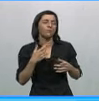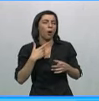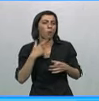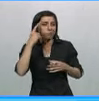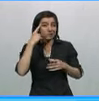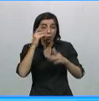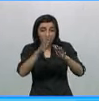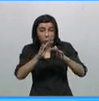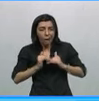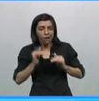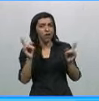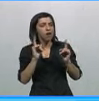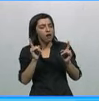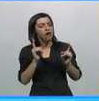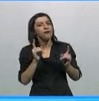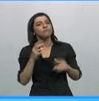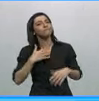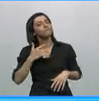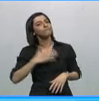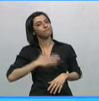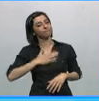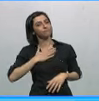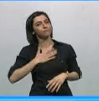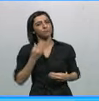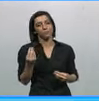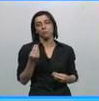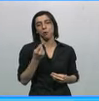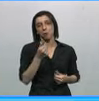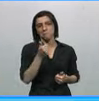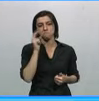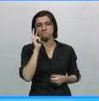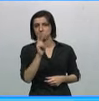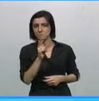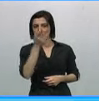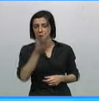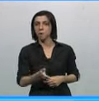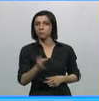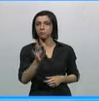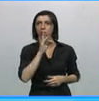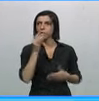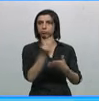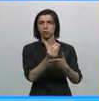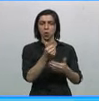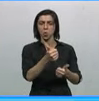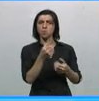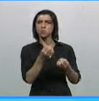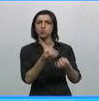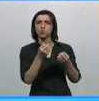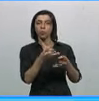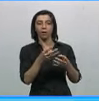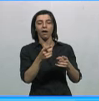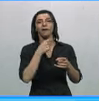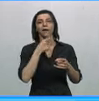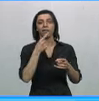me pone contento que le vaya bien, porque eso también le va a abrir las puertas a muchos más argentinos